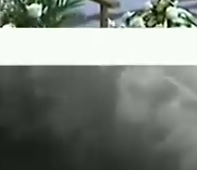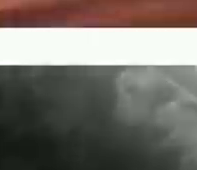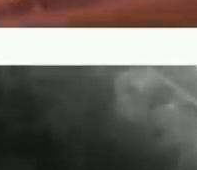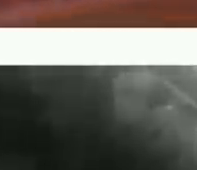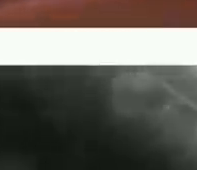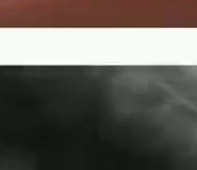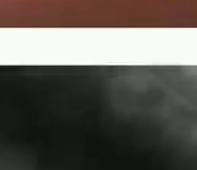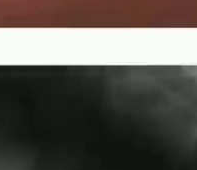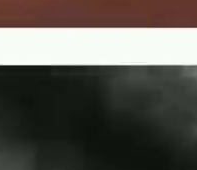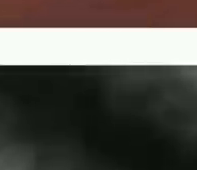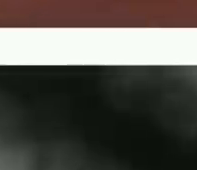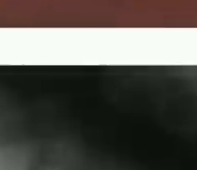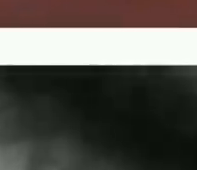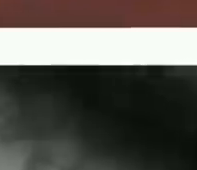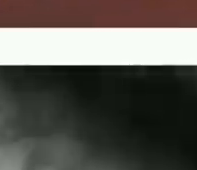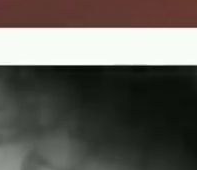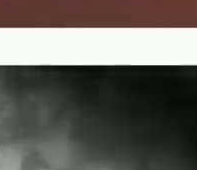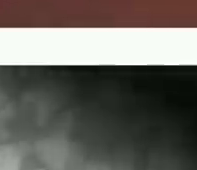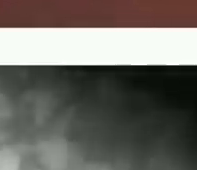lejos de aquí.